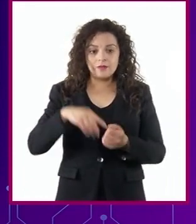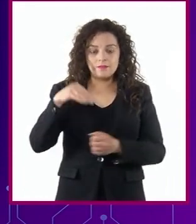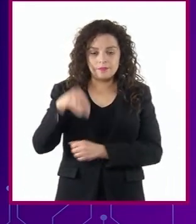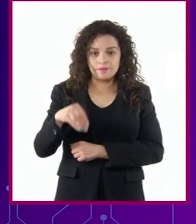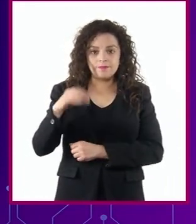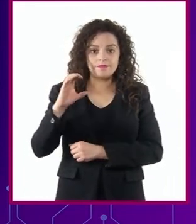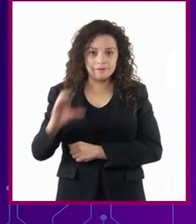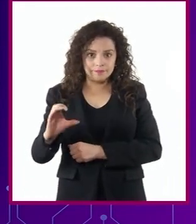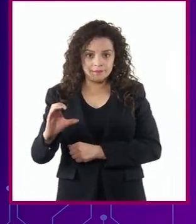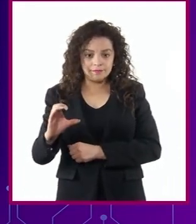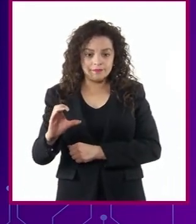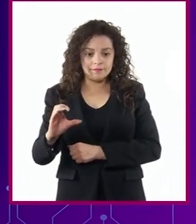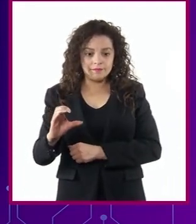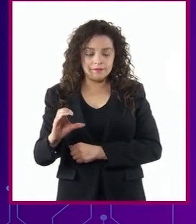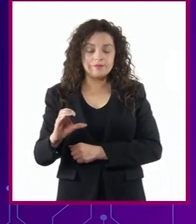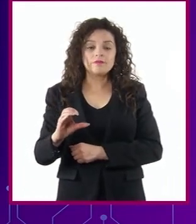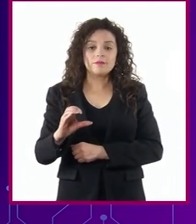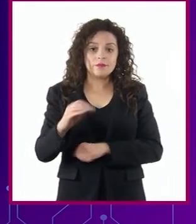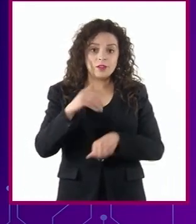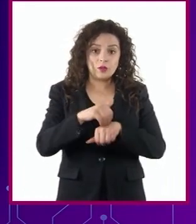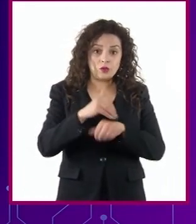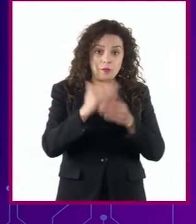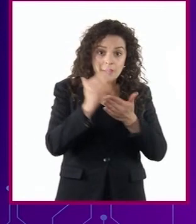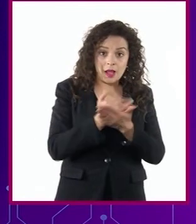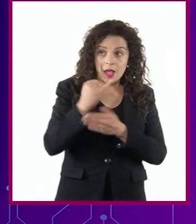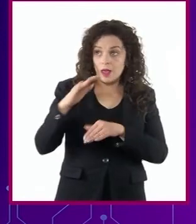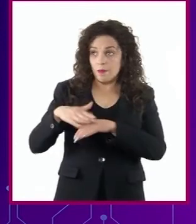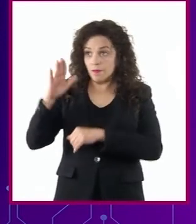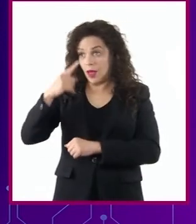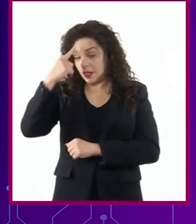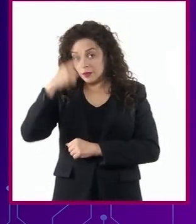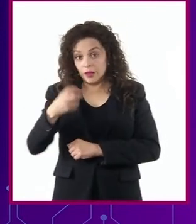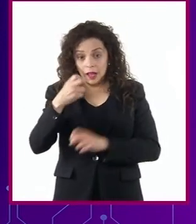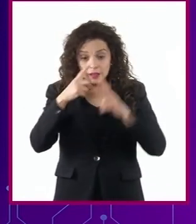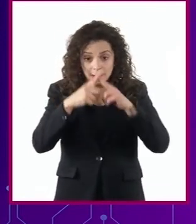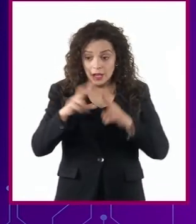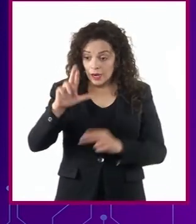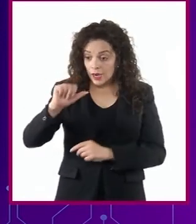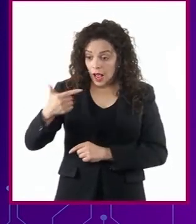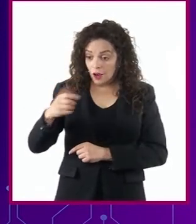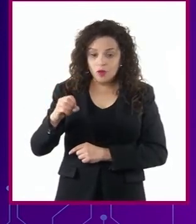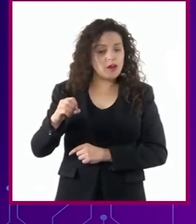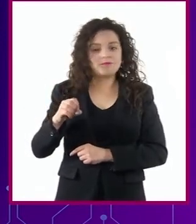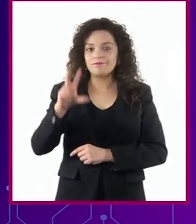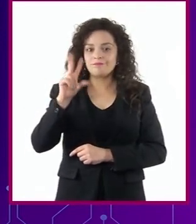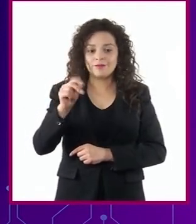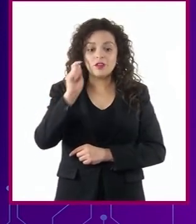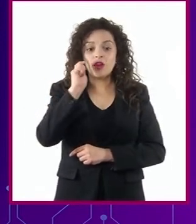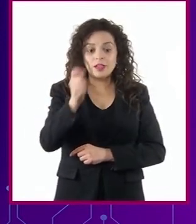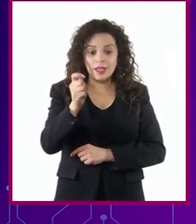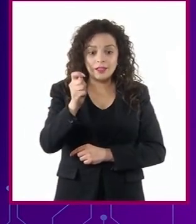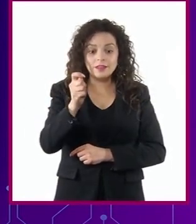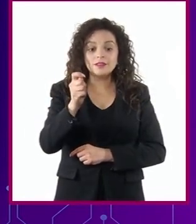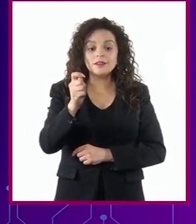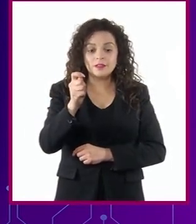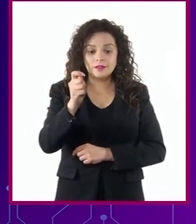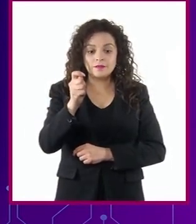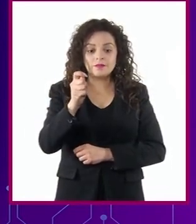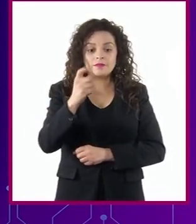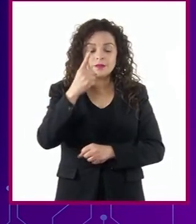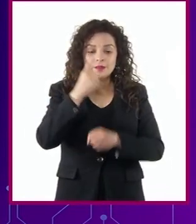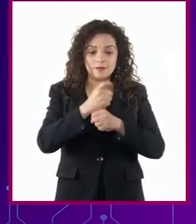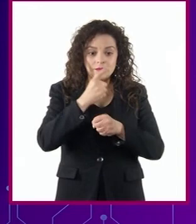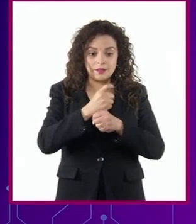toman los valores mayor y menor de estas cantidades para obtener el rango, sino que se consideran los límites inferior del primer